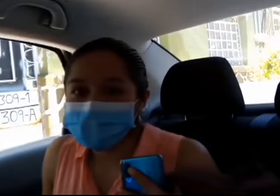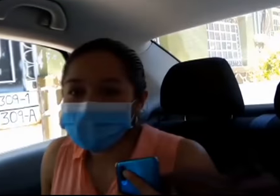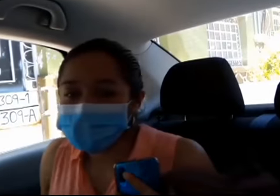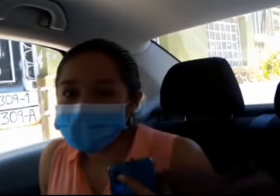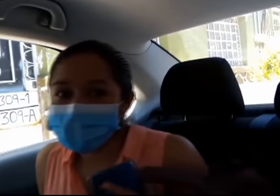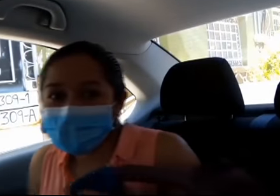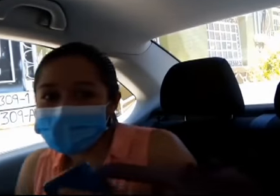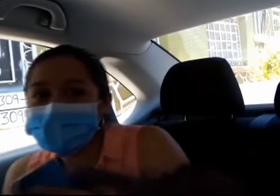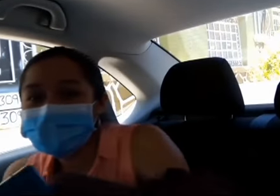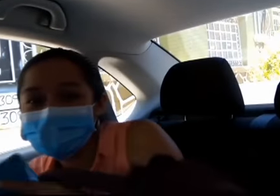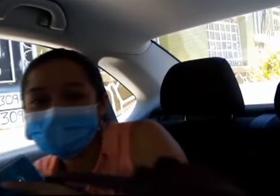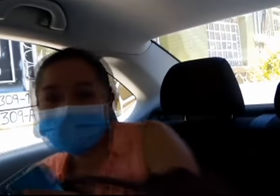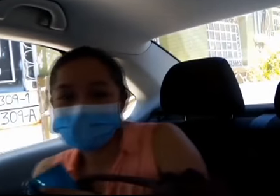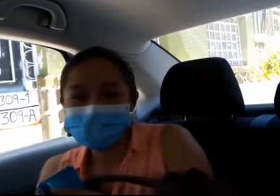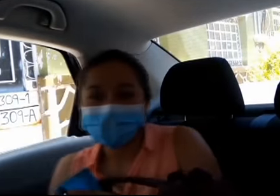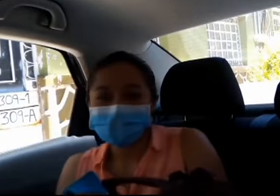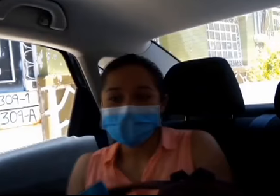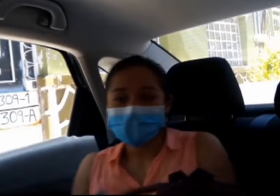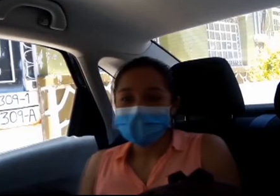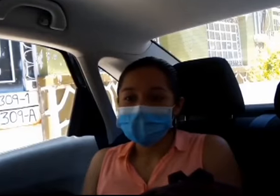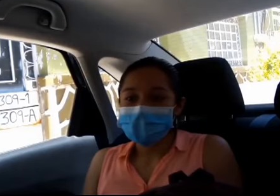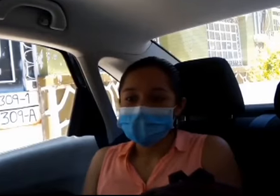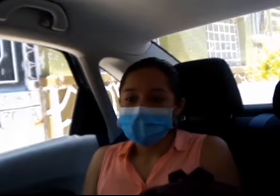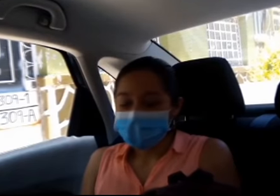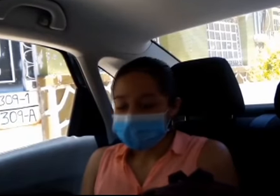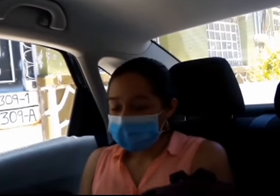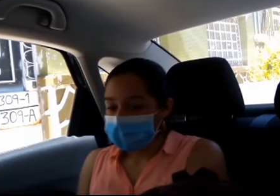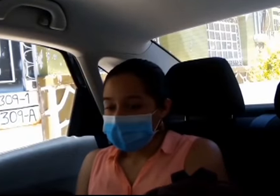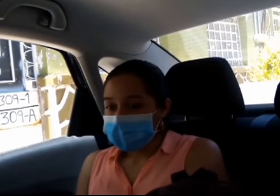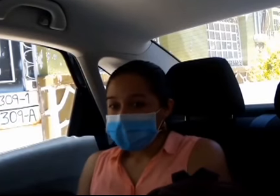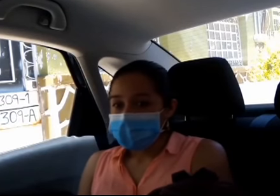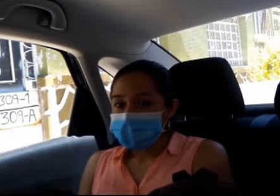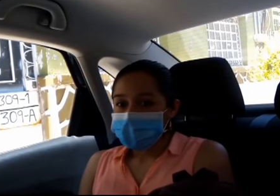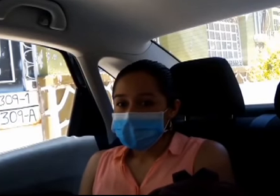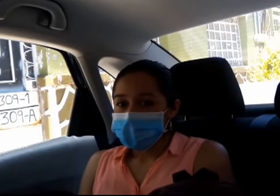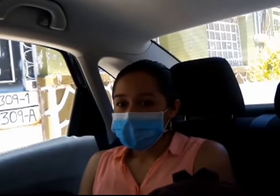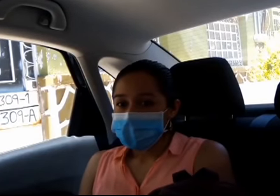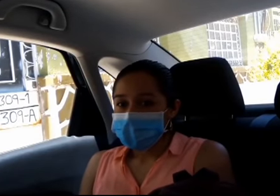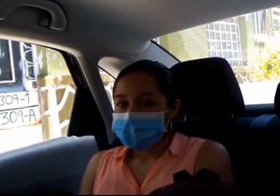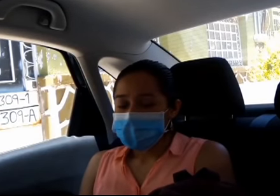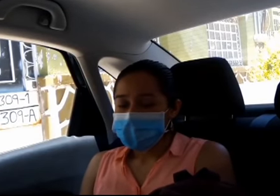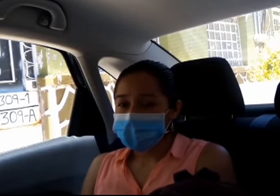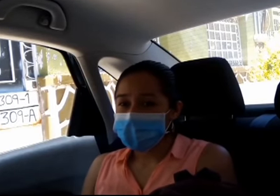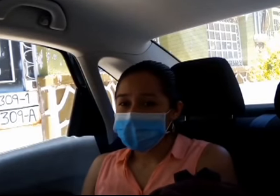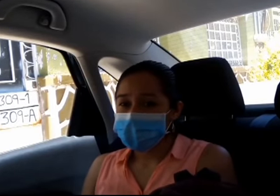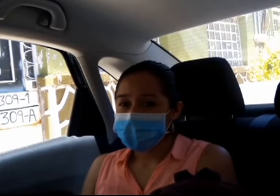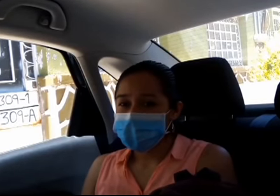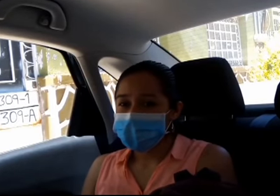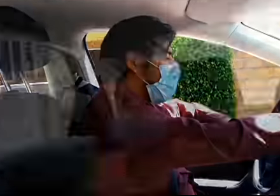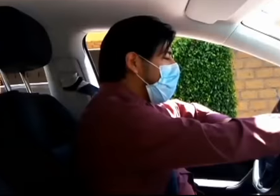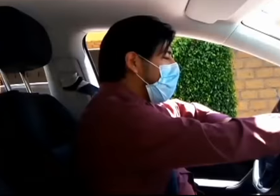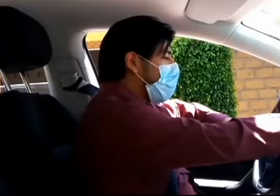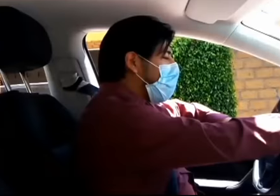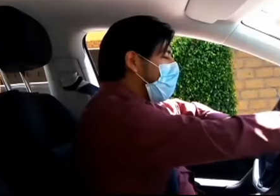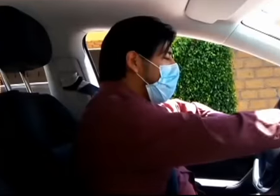Buenos días. Buenos días. A la clínica 251, ¿verdad? Sí.